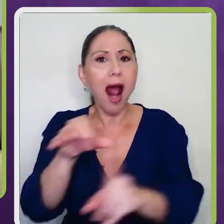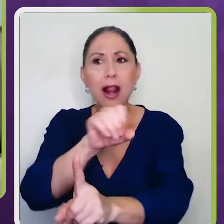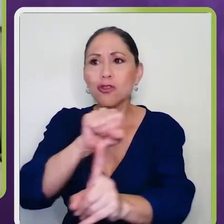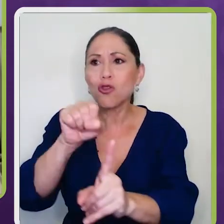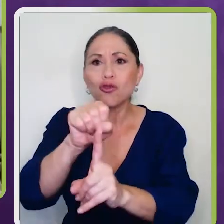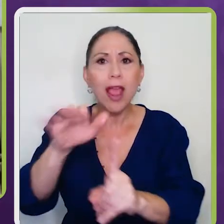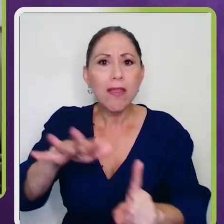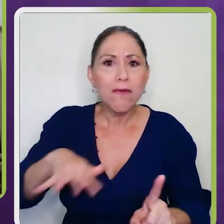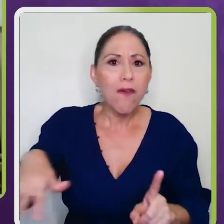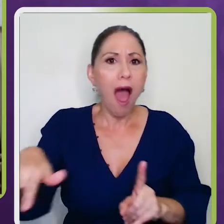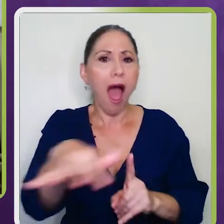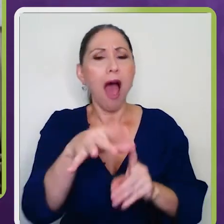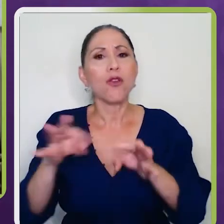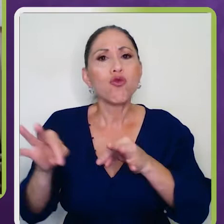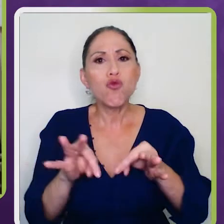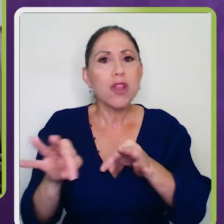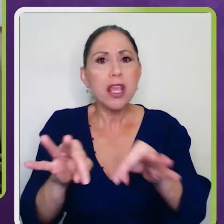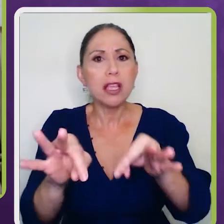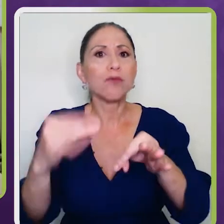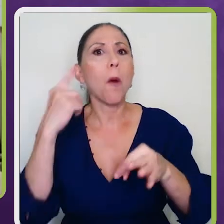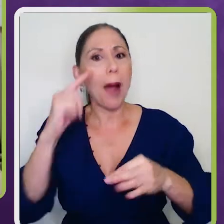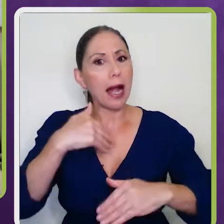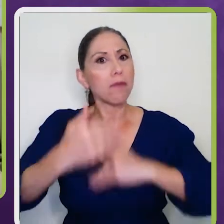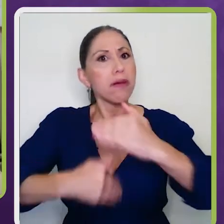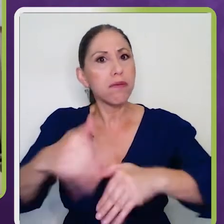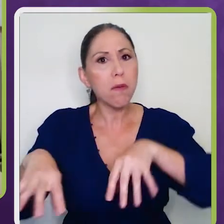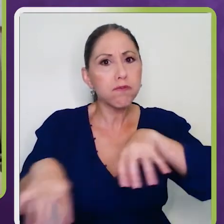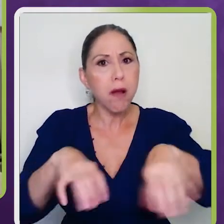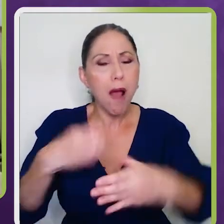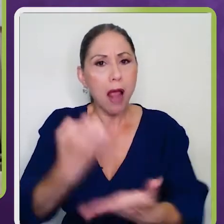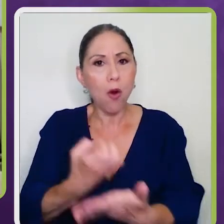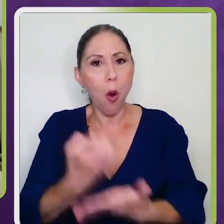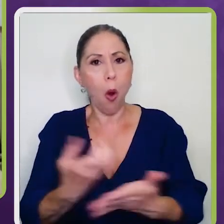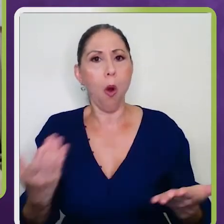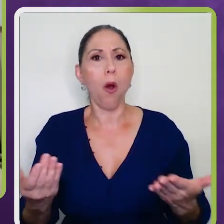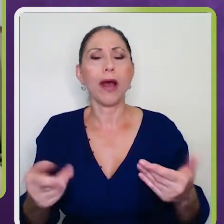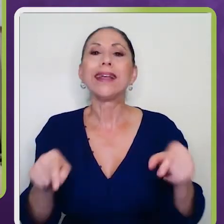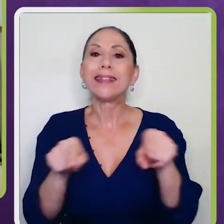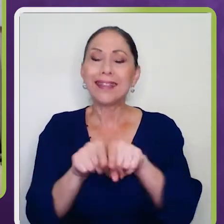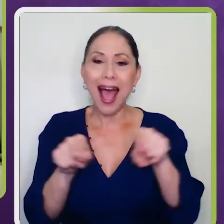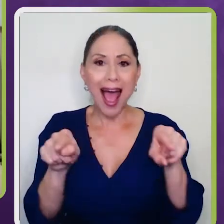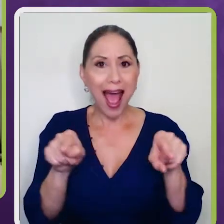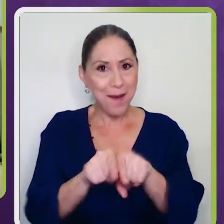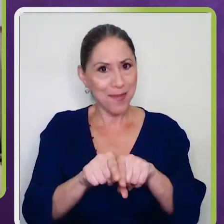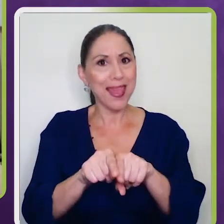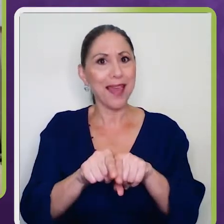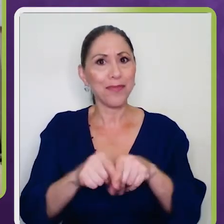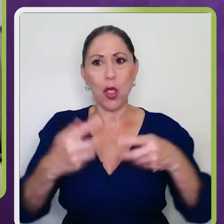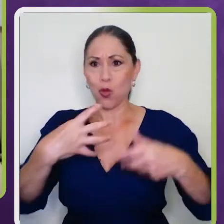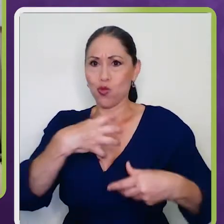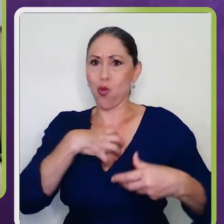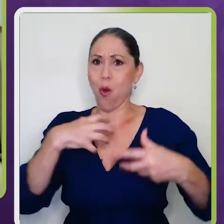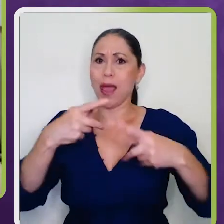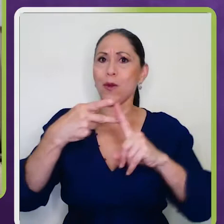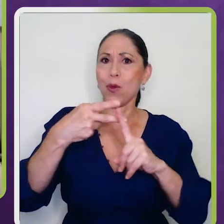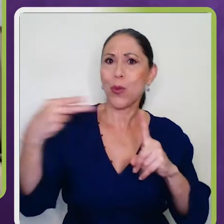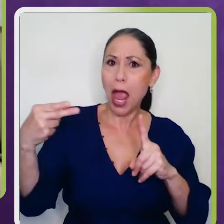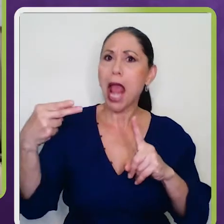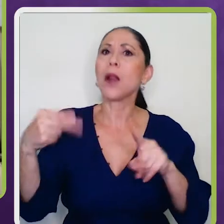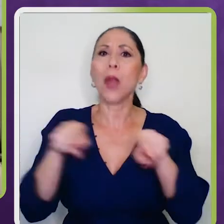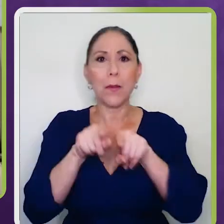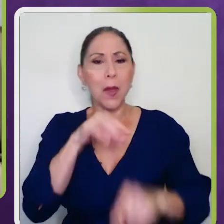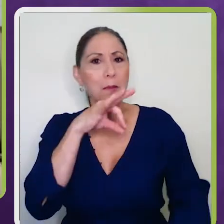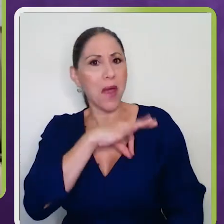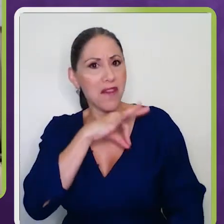para dar economía, sino que también el hotelero se va a